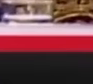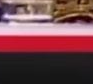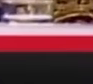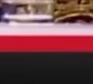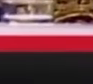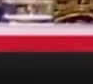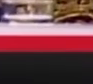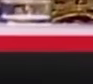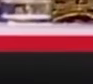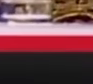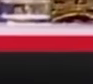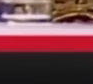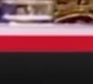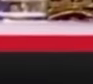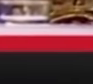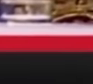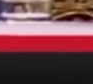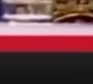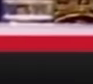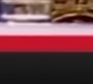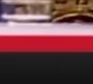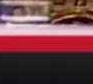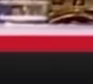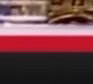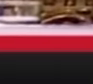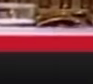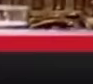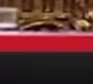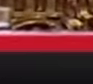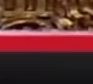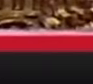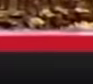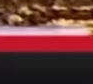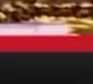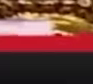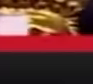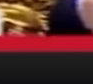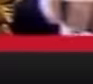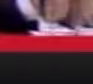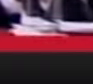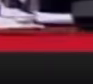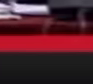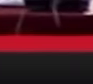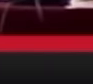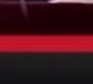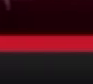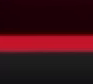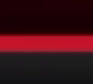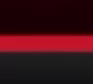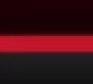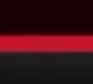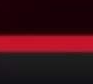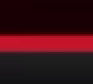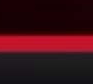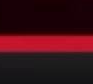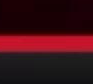durante... Sí. Tiene la interrupción el congresista Trujillo. Gracias, presidente. Yo quisiera que